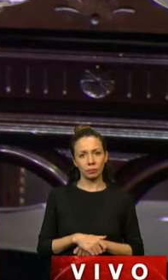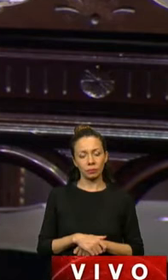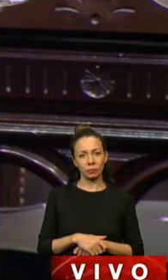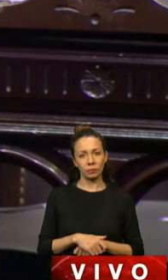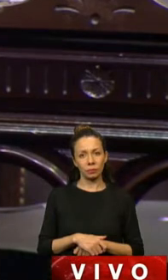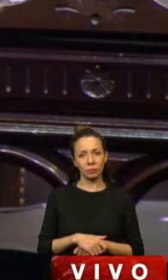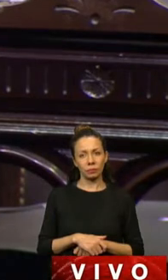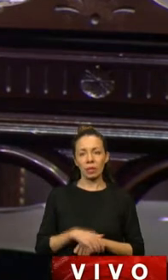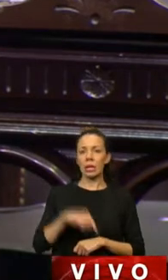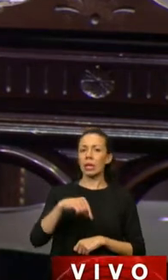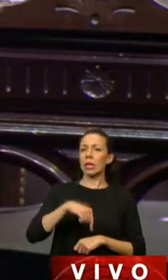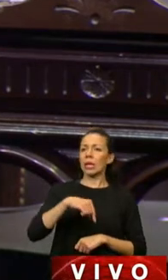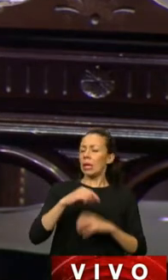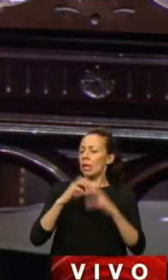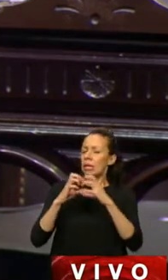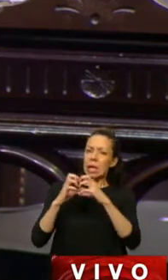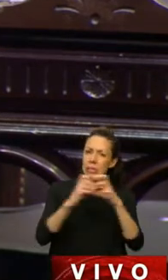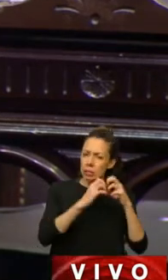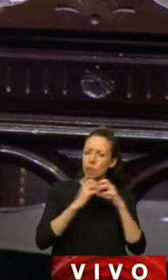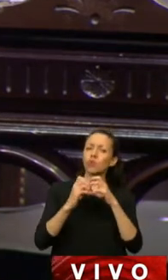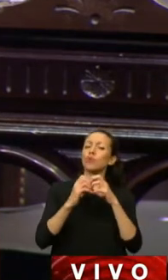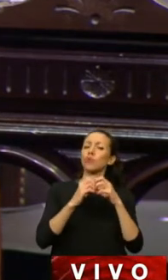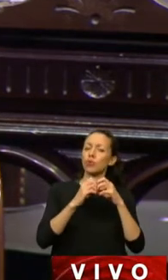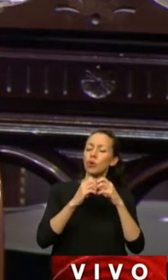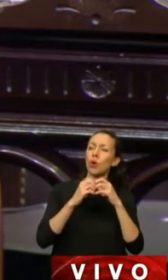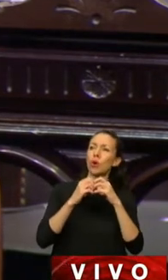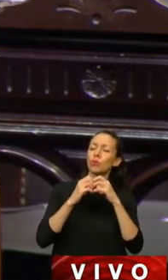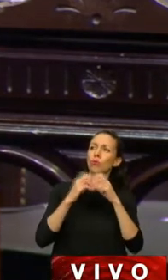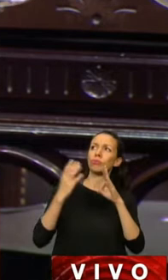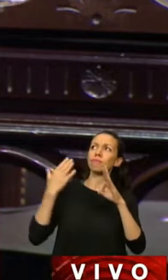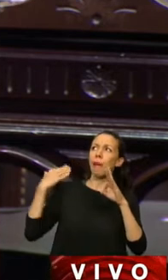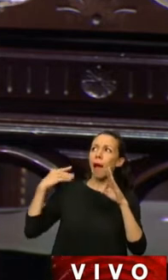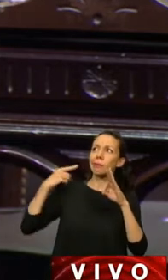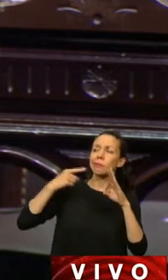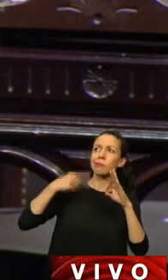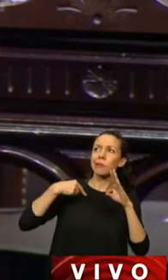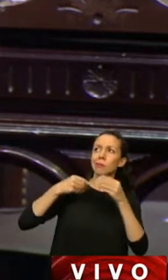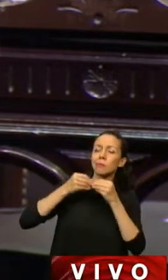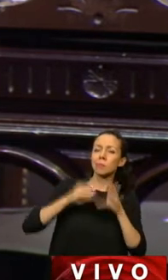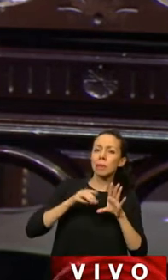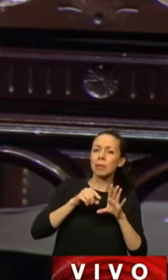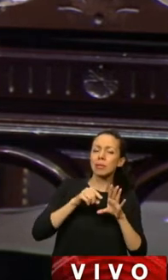llegando a esta sesión, pero también en todo